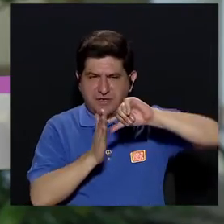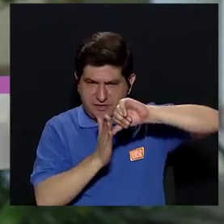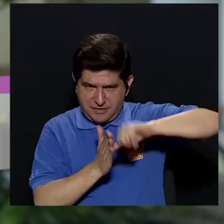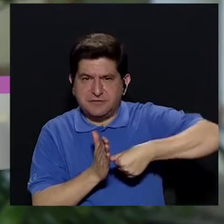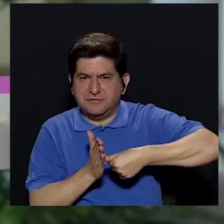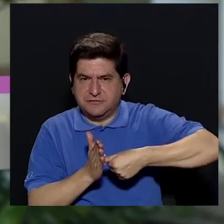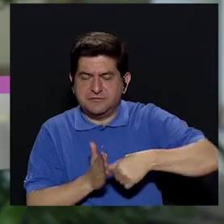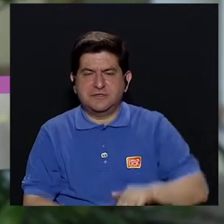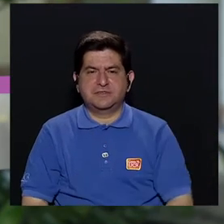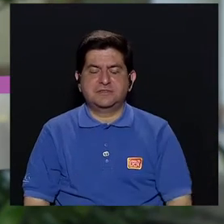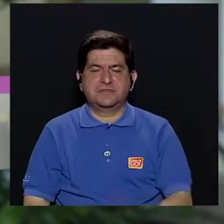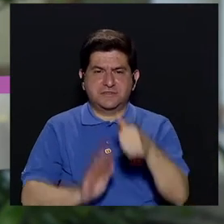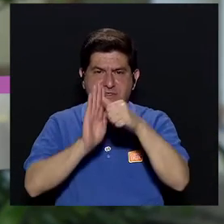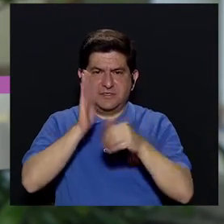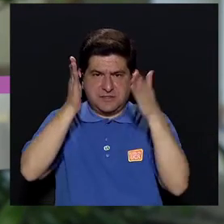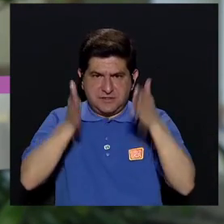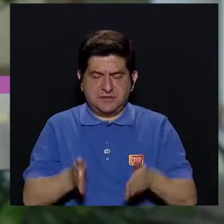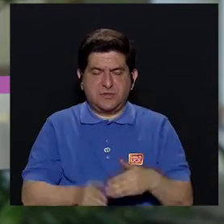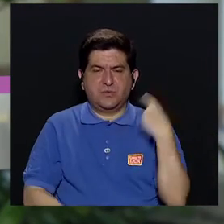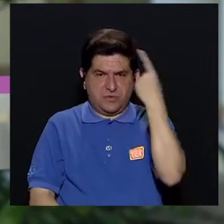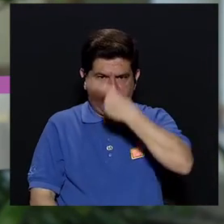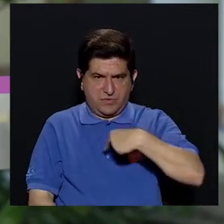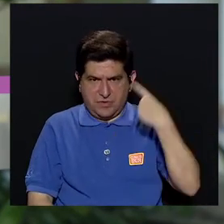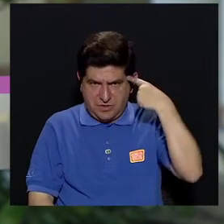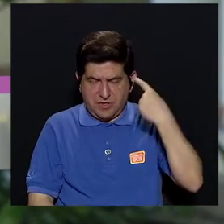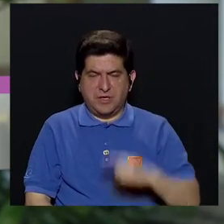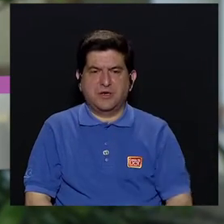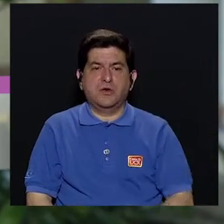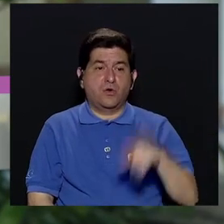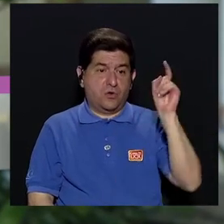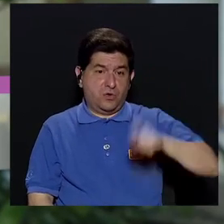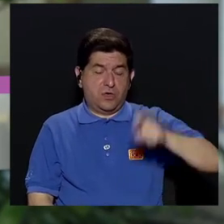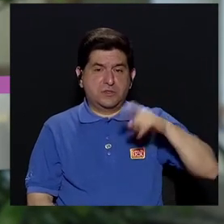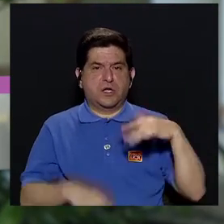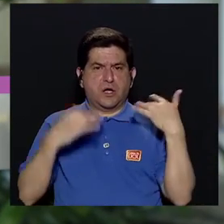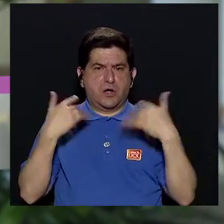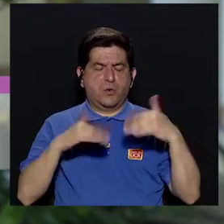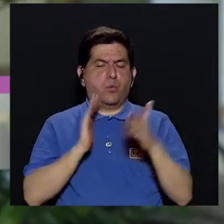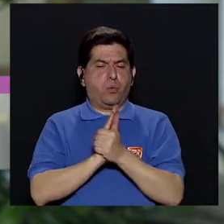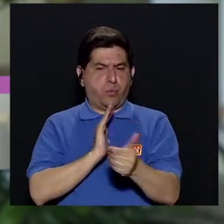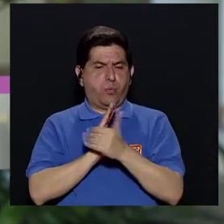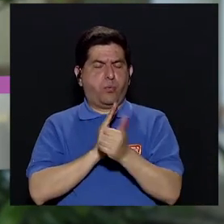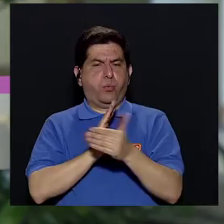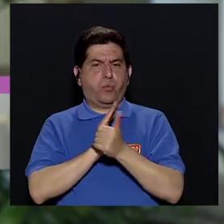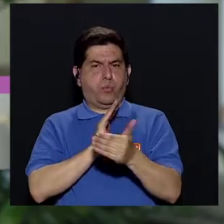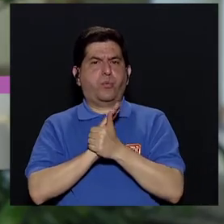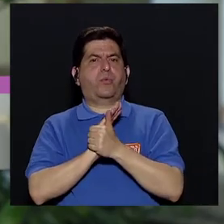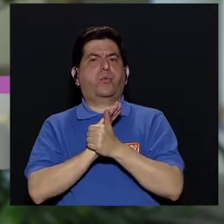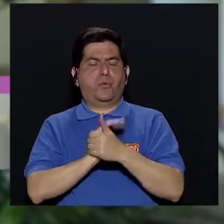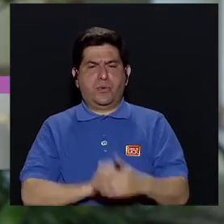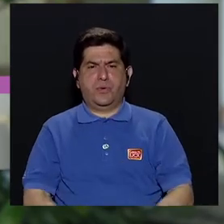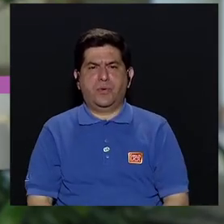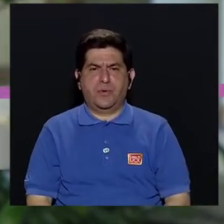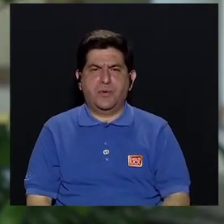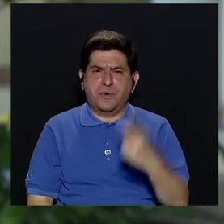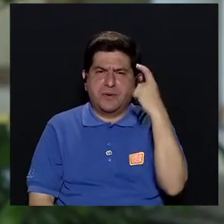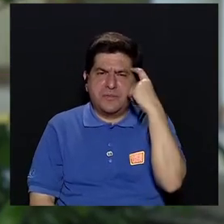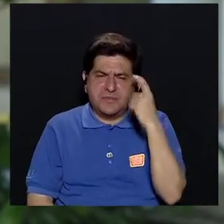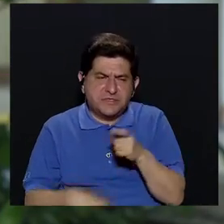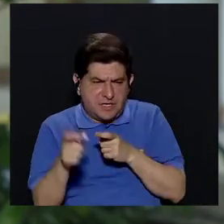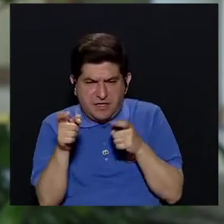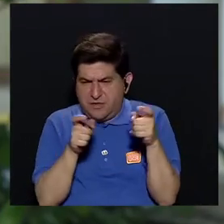que ser cirujano maxilofacial requiere un alto nivel de habilidad en